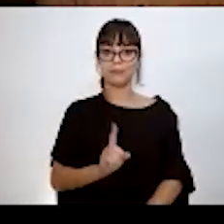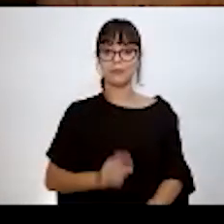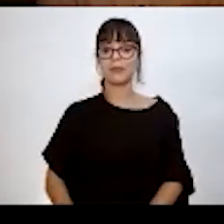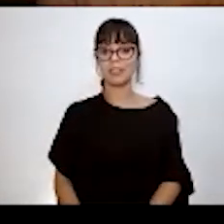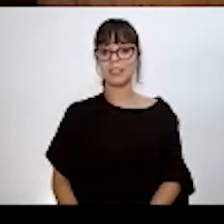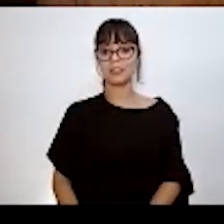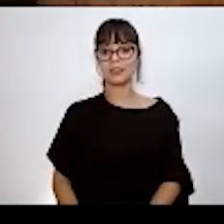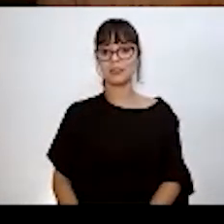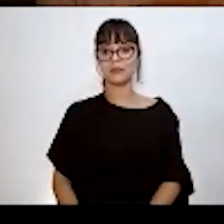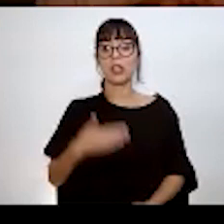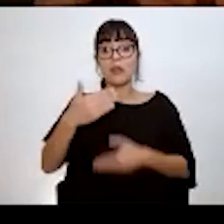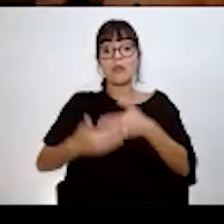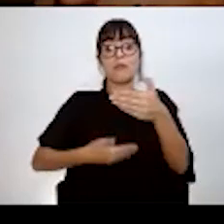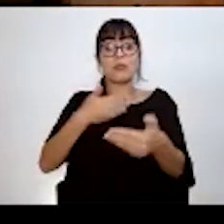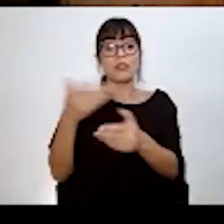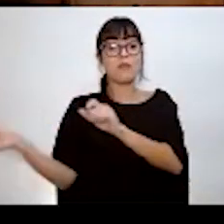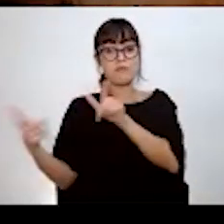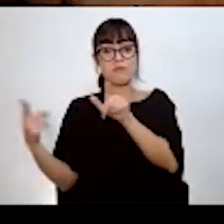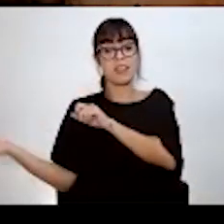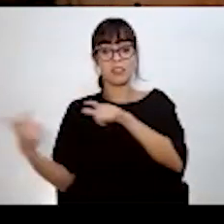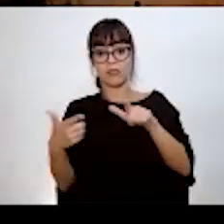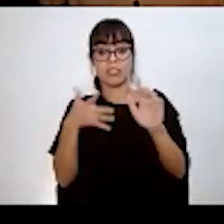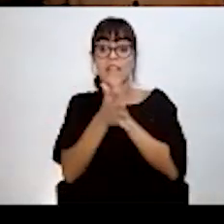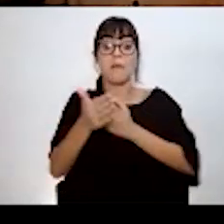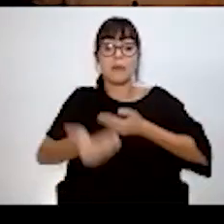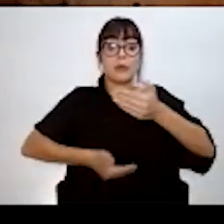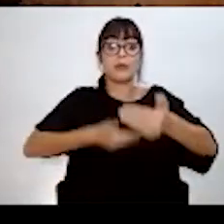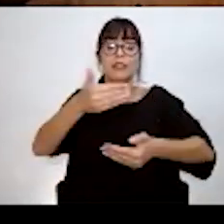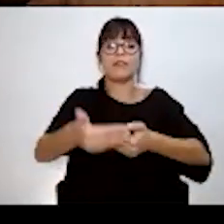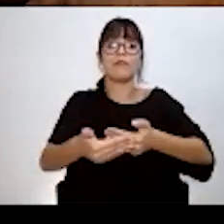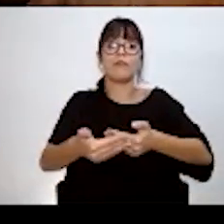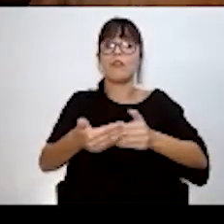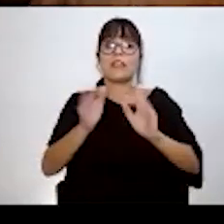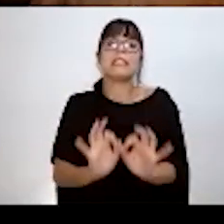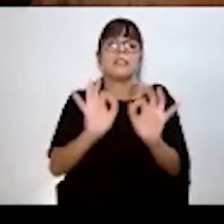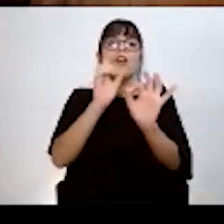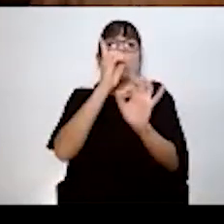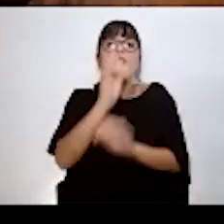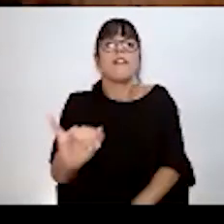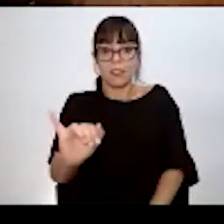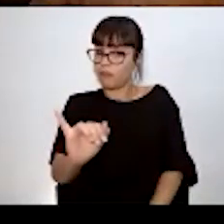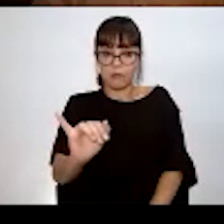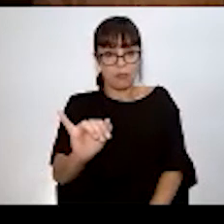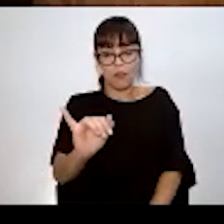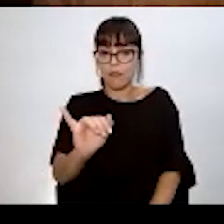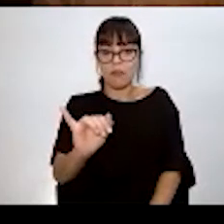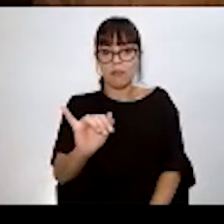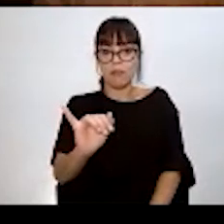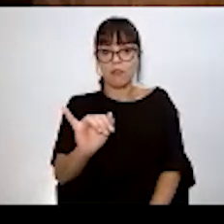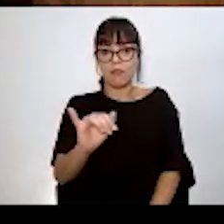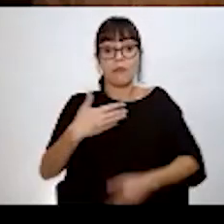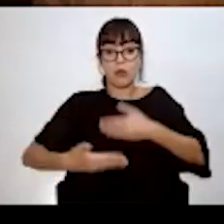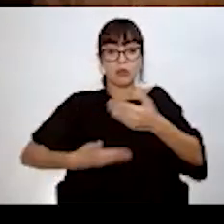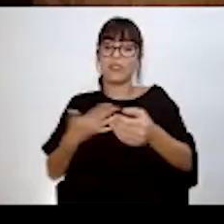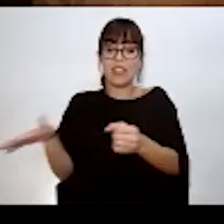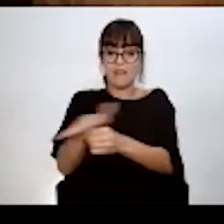como procesos, no como eventos únicos que vamos a destacar arqueológicamente. Todos los cambios